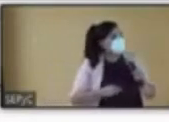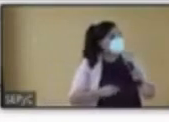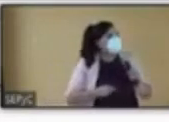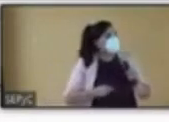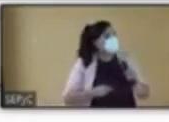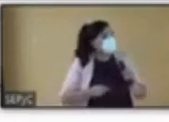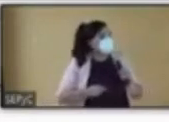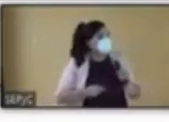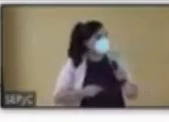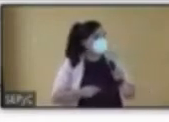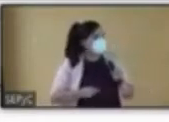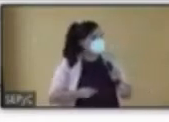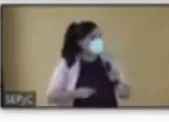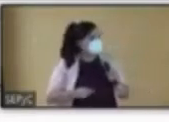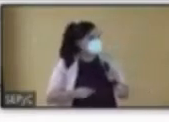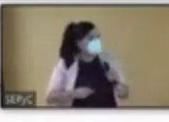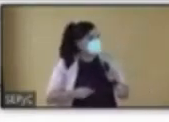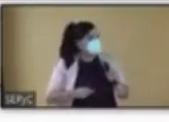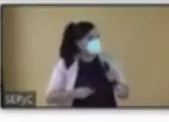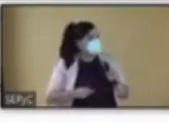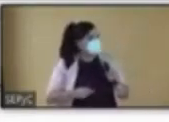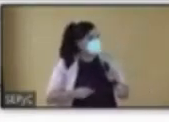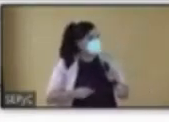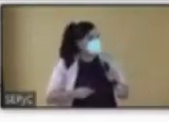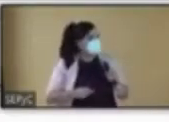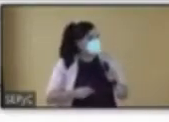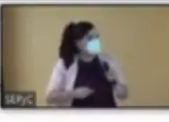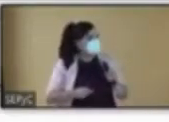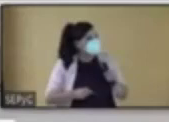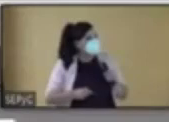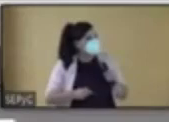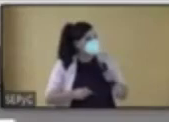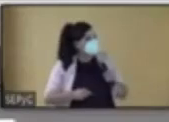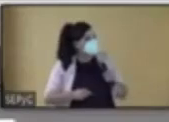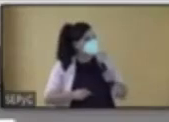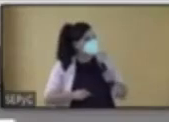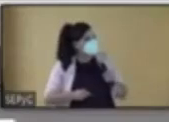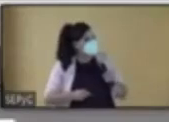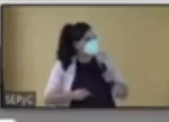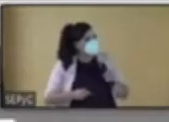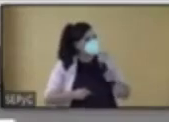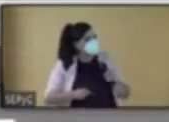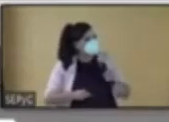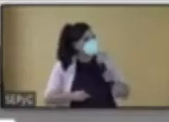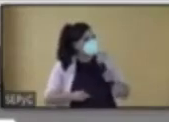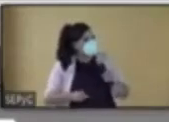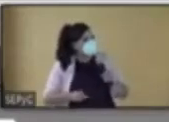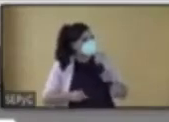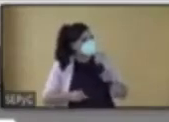instituciones y nos habla de lo siguiente. Damos a agregar, por favor.